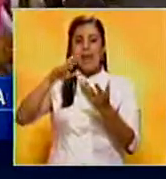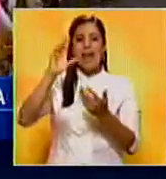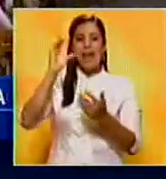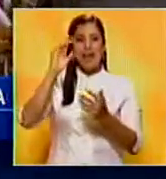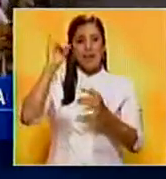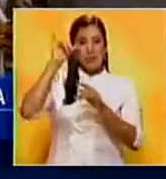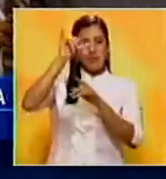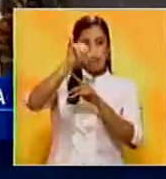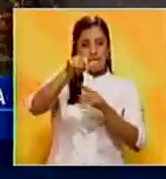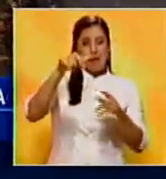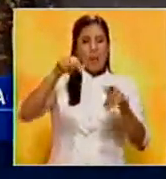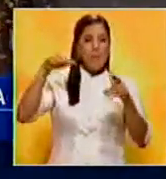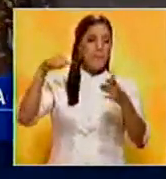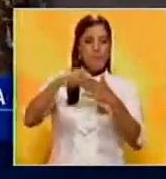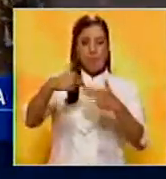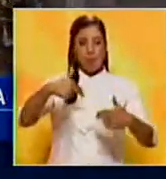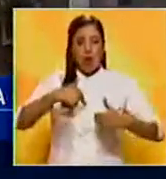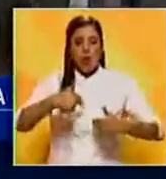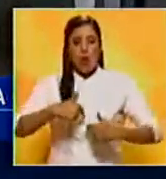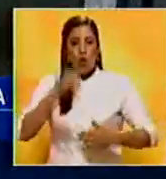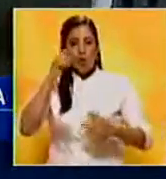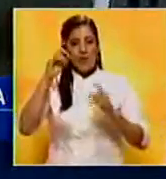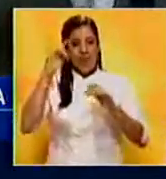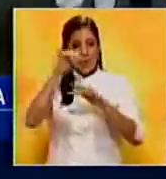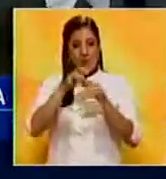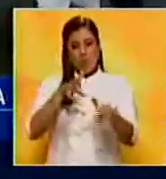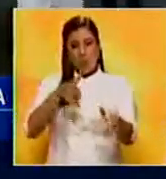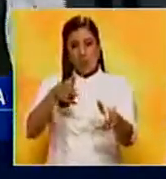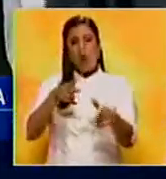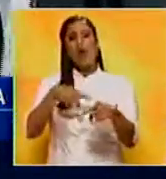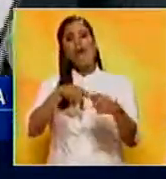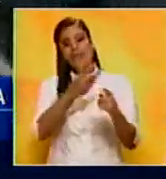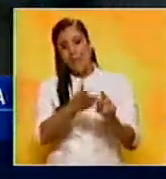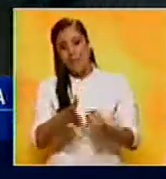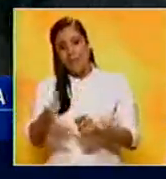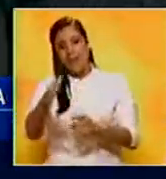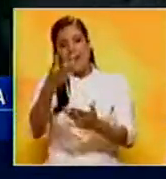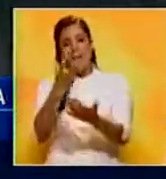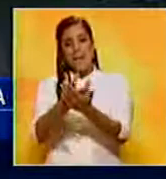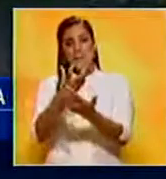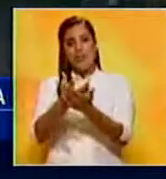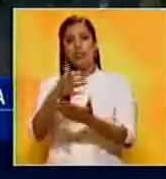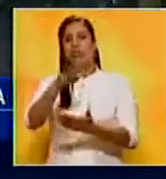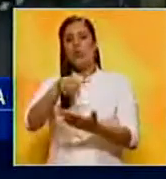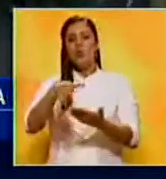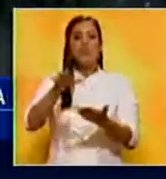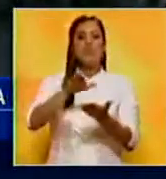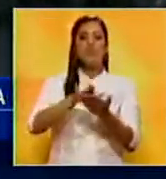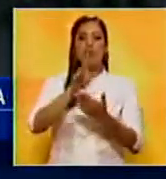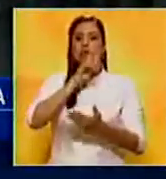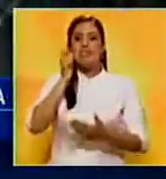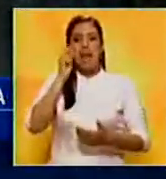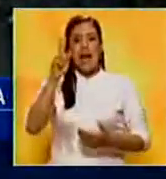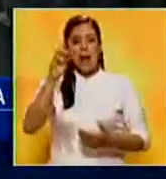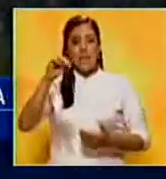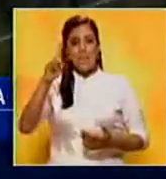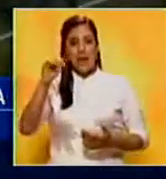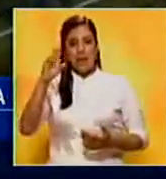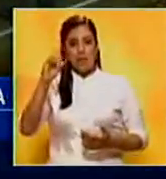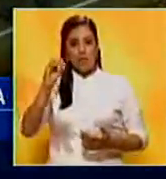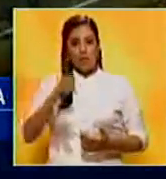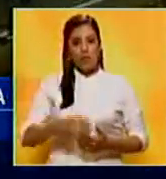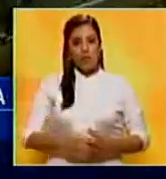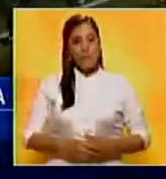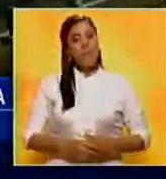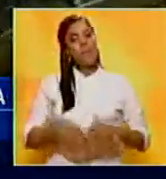carlota donde impactaron a david vallenilla luego seguirá hasta las mercedes lugar donde murieron armando cañizales y miguel